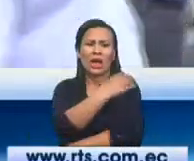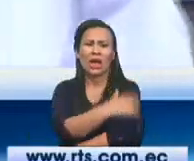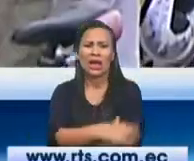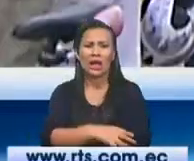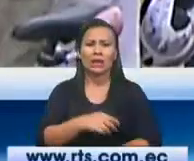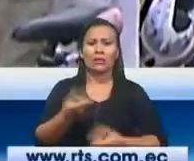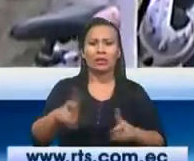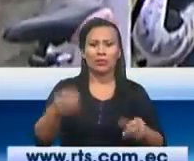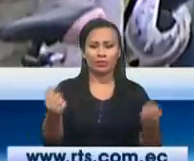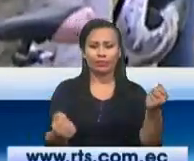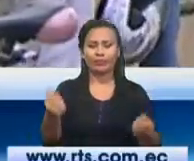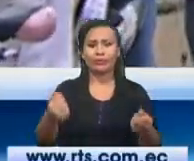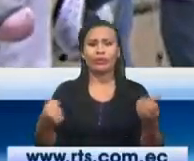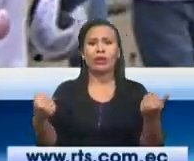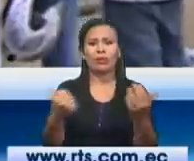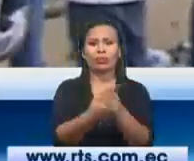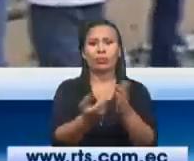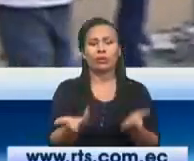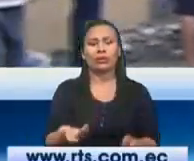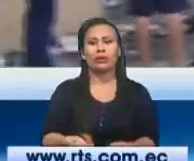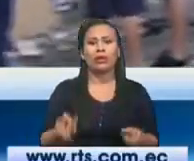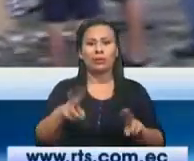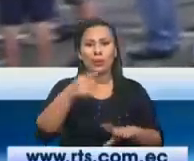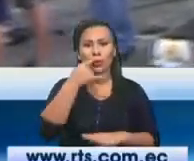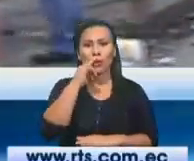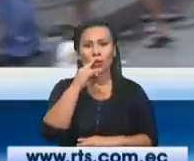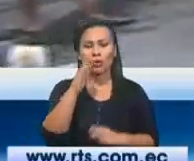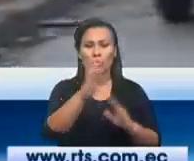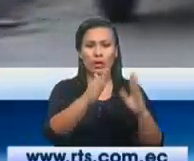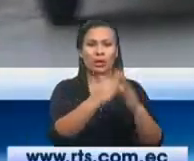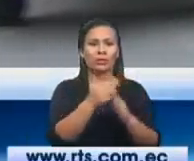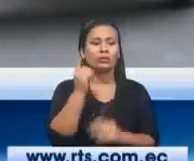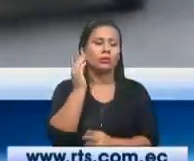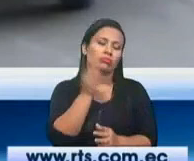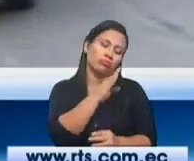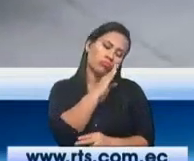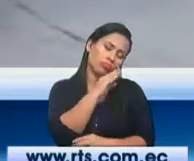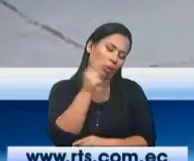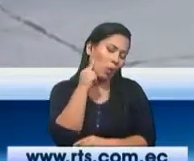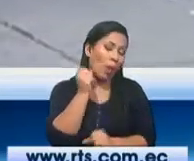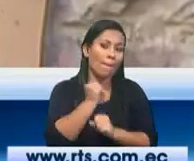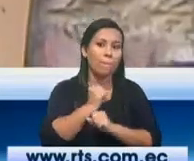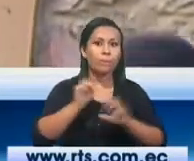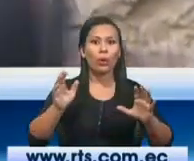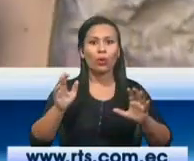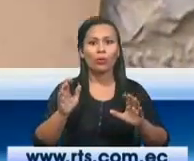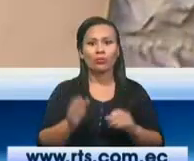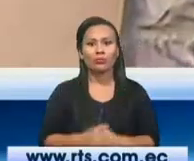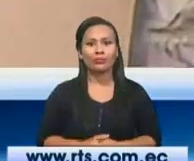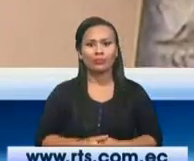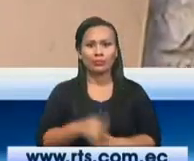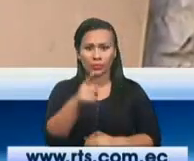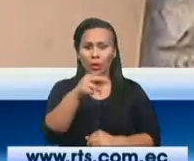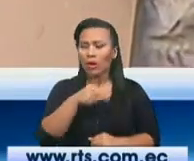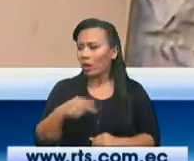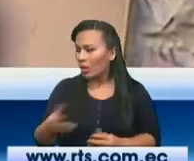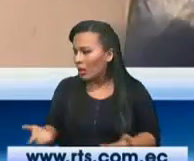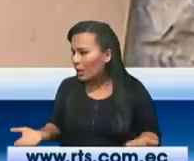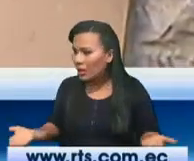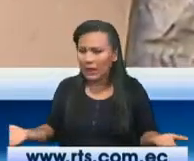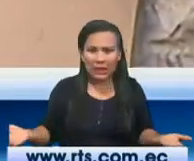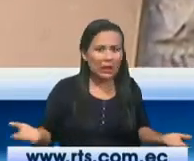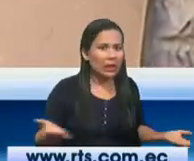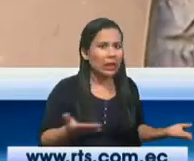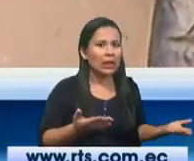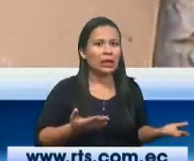el conductor del bus. Me voy a los bebés porque estaban dormidos. Ese fue el único que me preocupó en ese momento. Cuando usted salió, ¿no se dio cuenta todo el desastre que